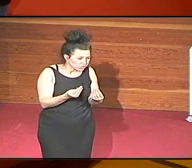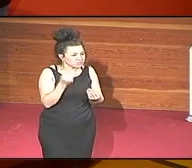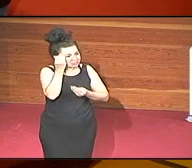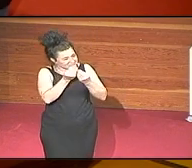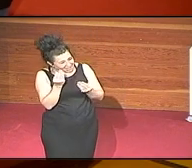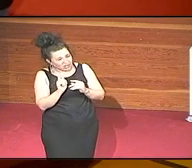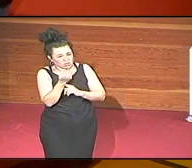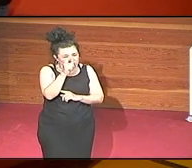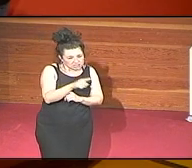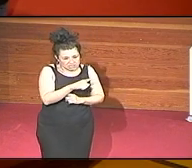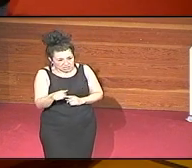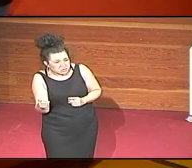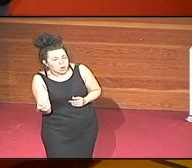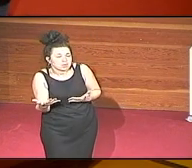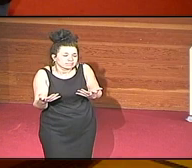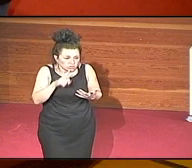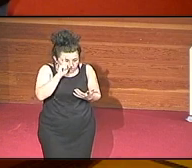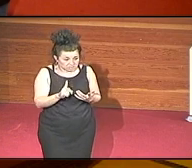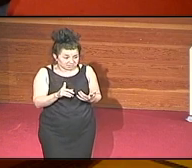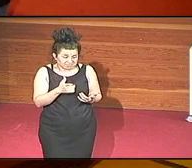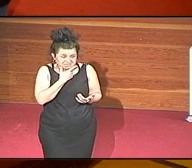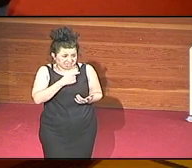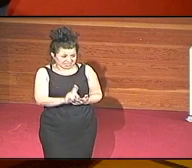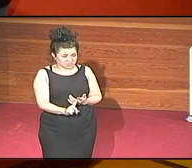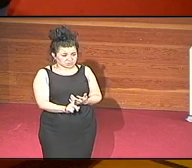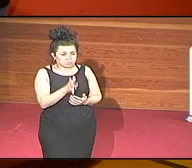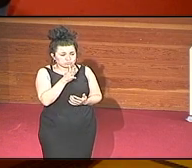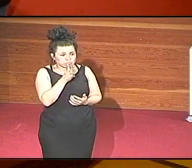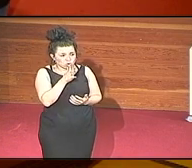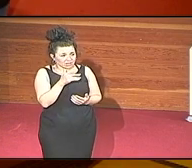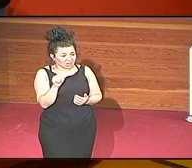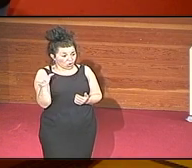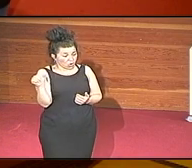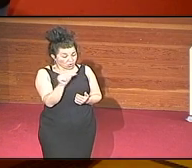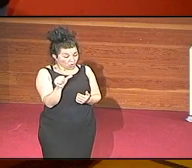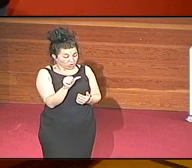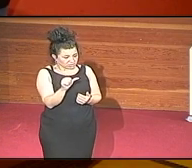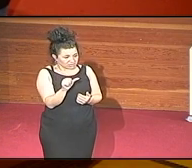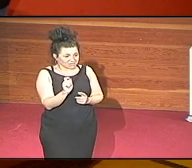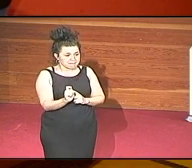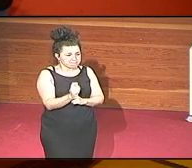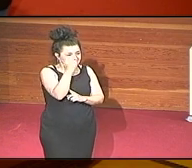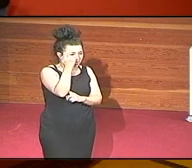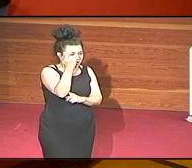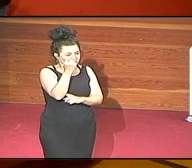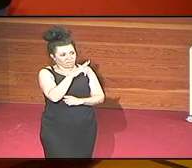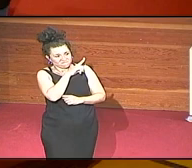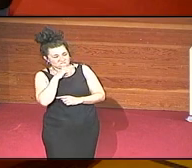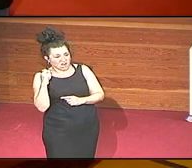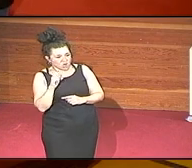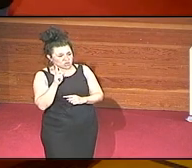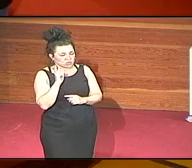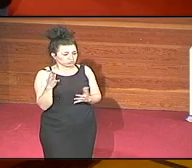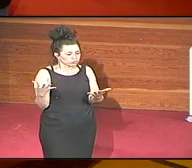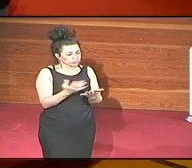y programen formalmente no porque también creo yo creo que en occidente la victoria está sobrevalorada parece que todas las cosas sólo